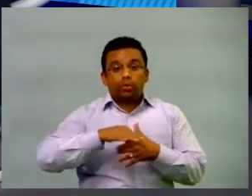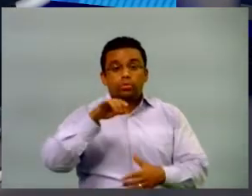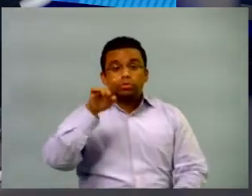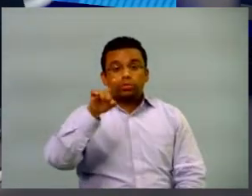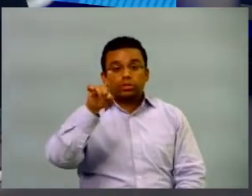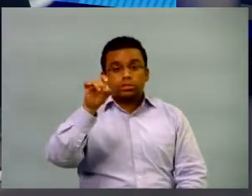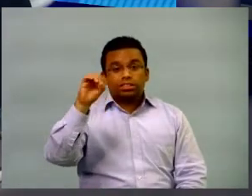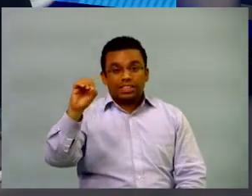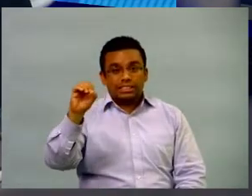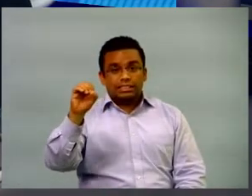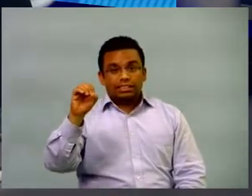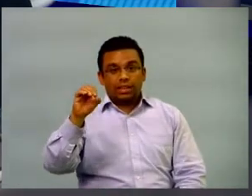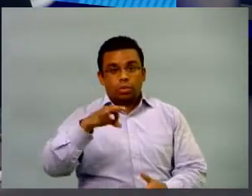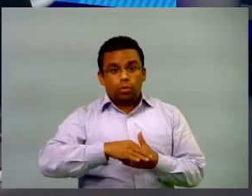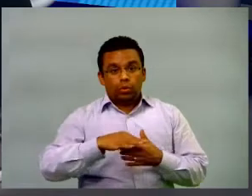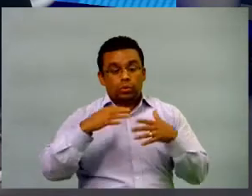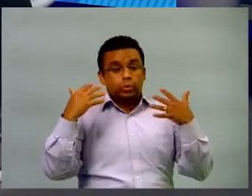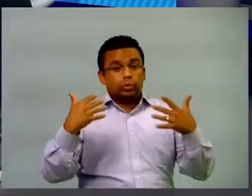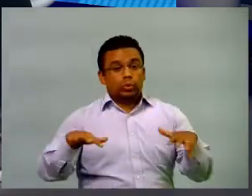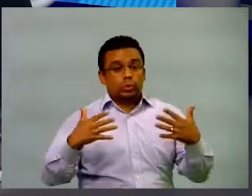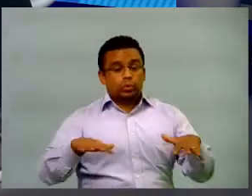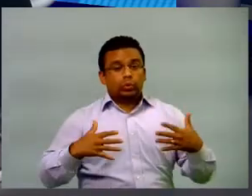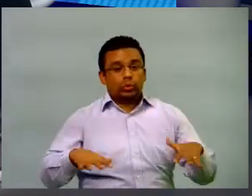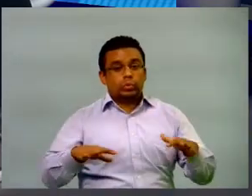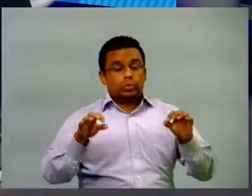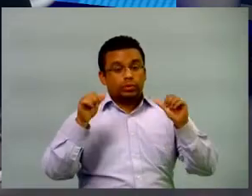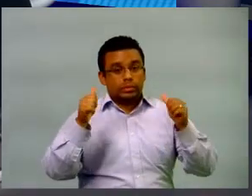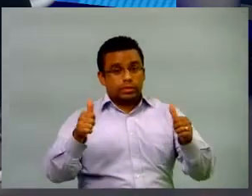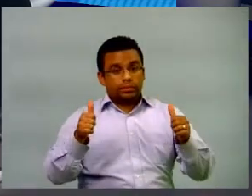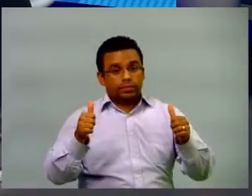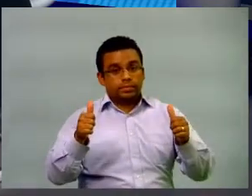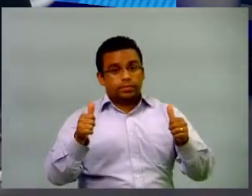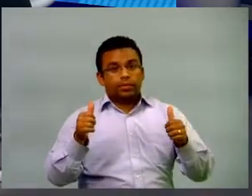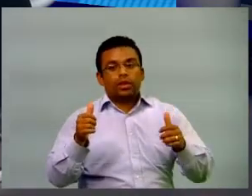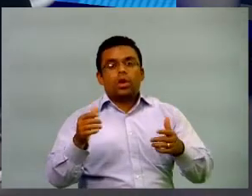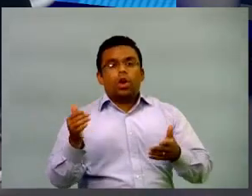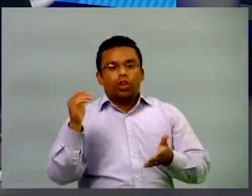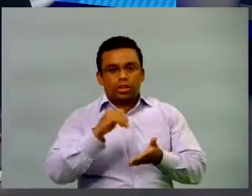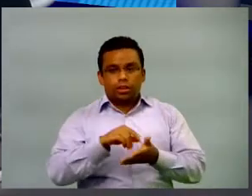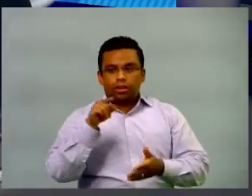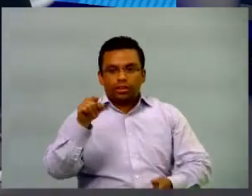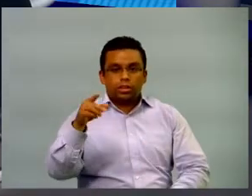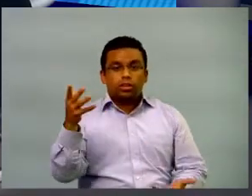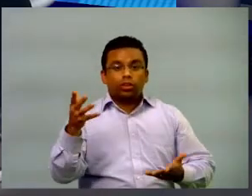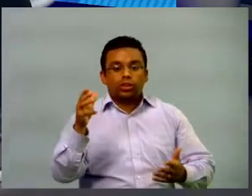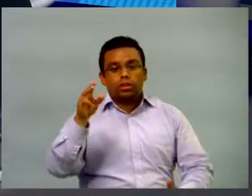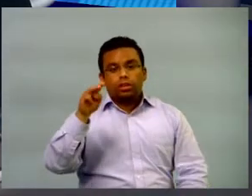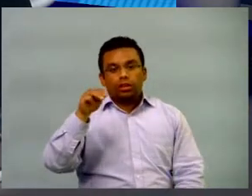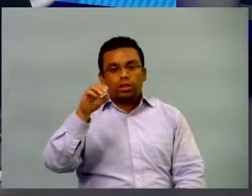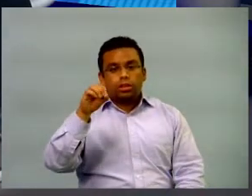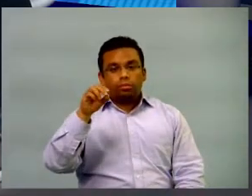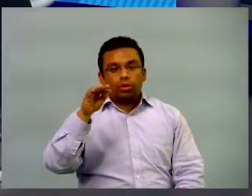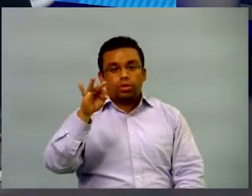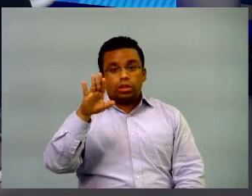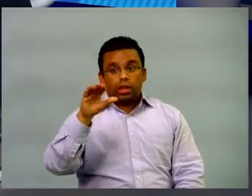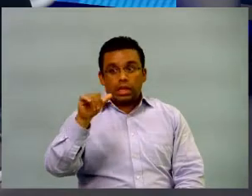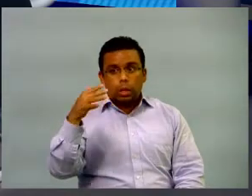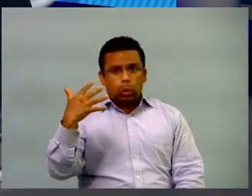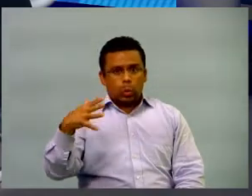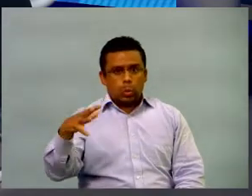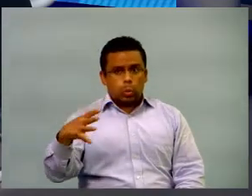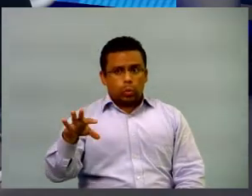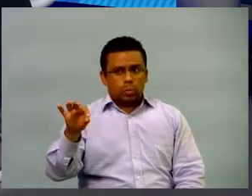¡Wow! Nos vamos con Montería nuevamente. Estaba arrasando Montería y eso es